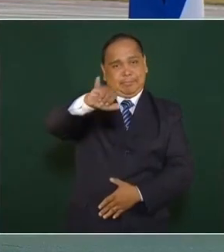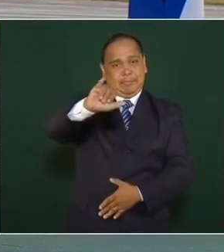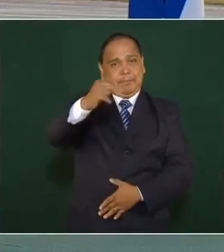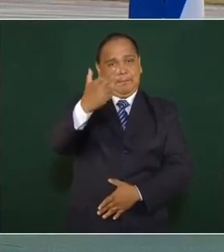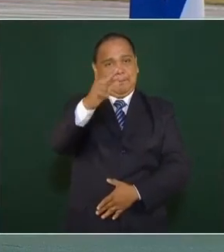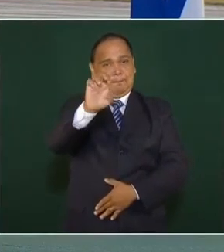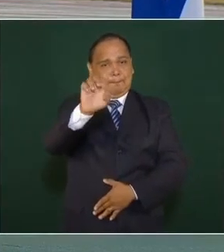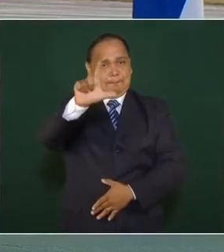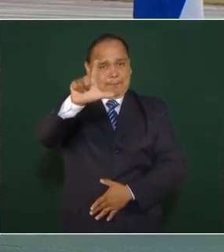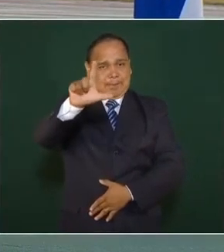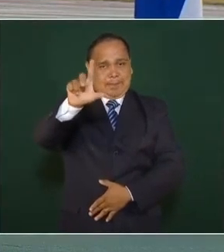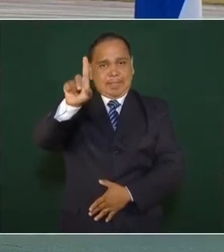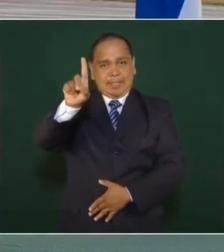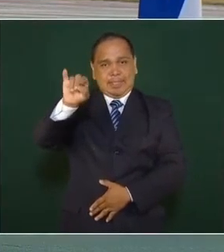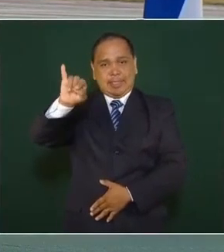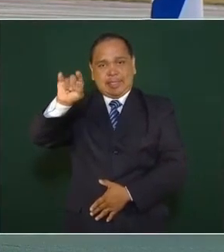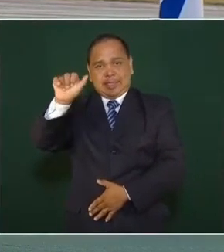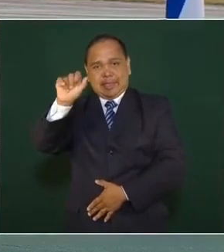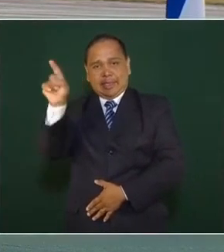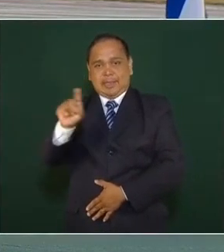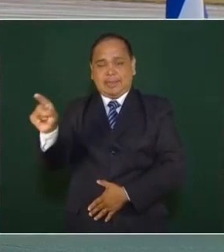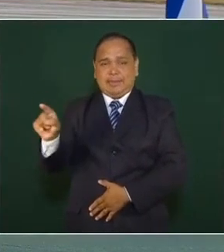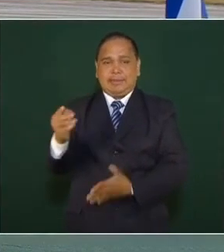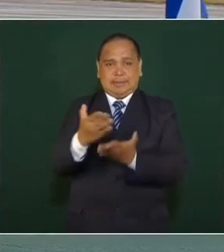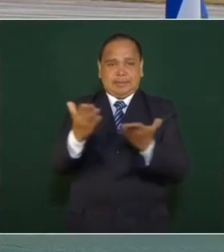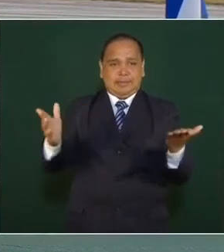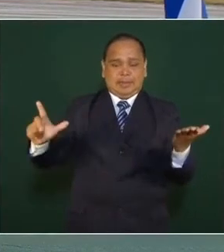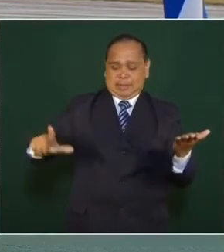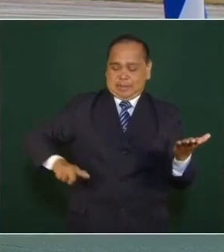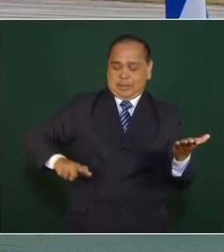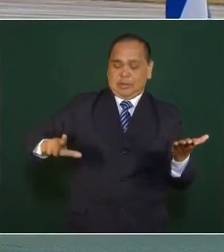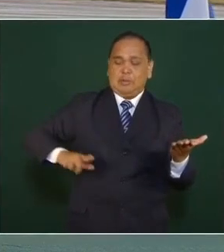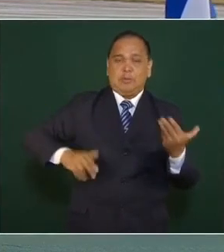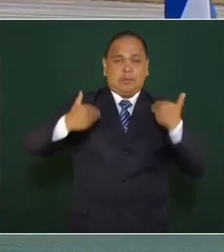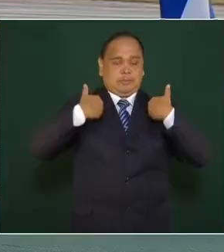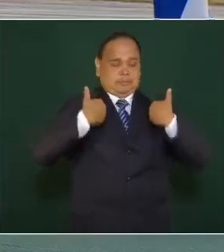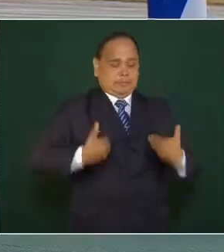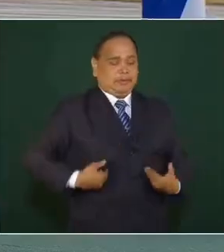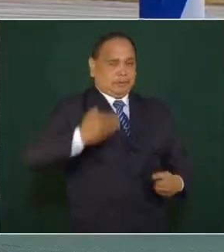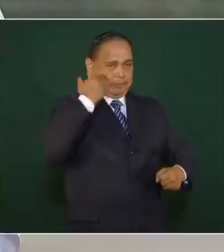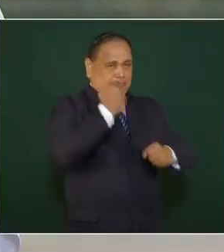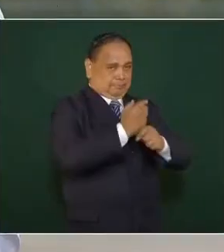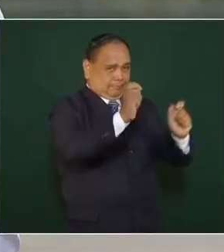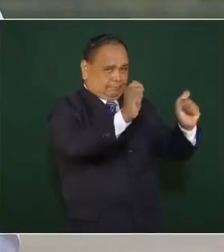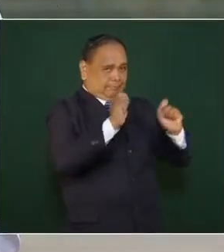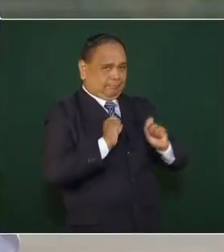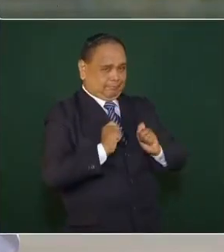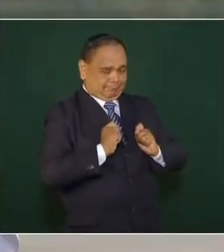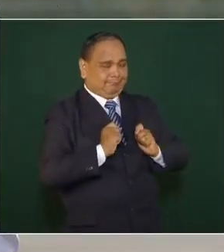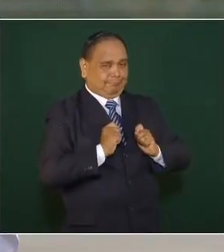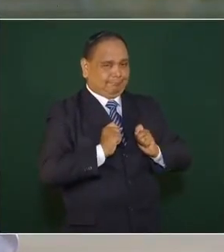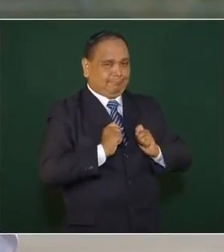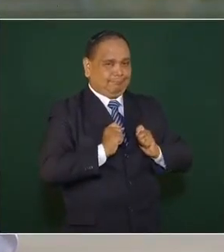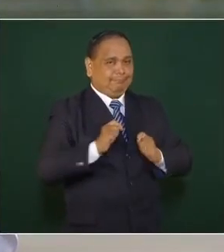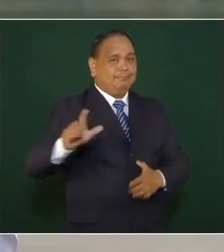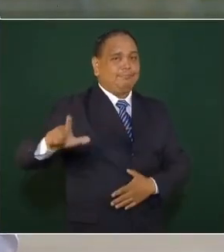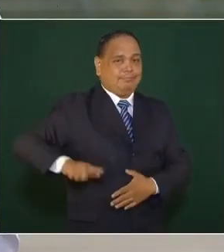Díaz-Canel, es para el gobierno que represento, para el gobierno de